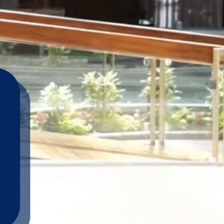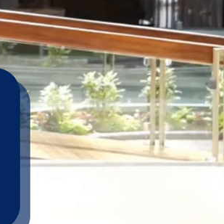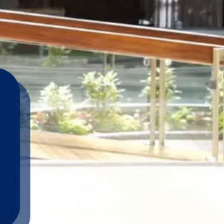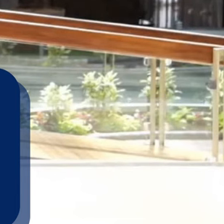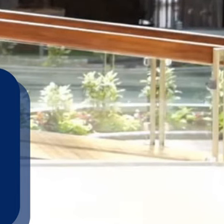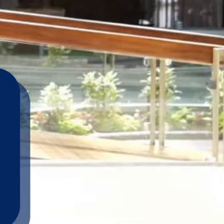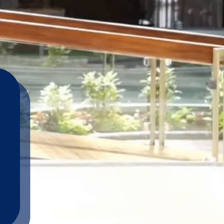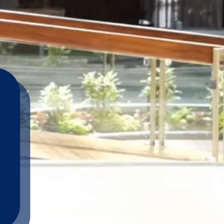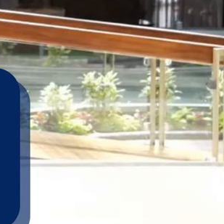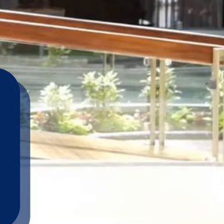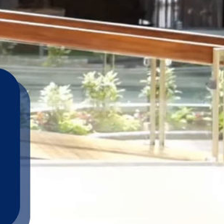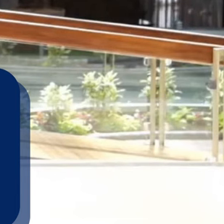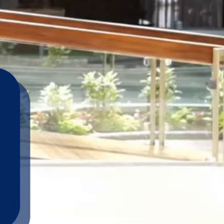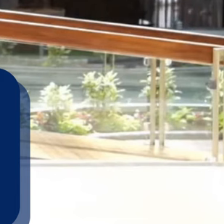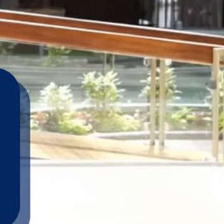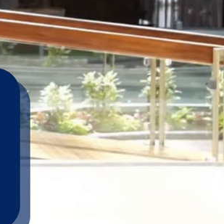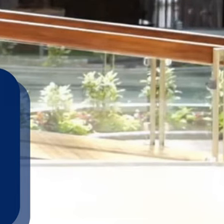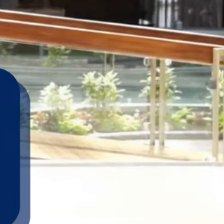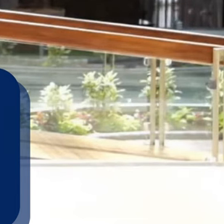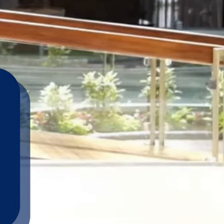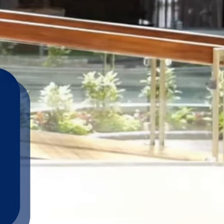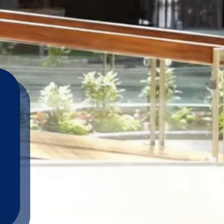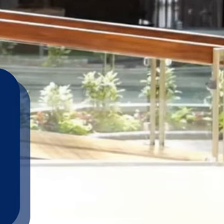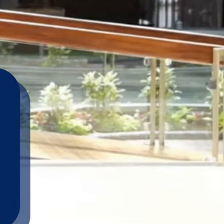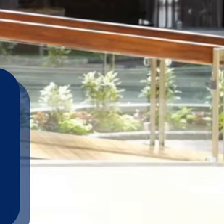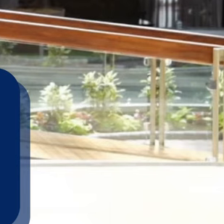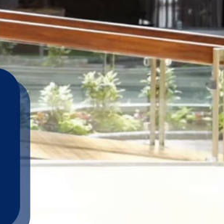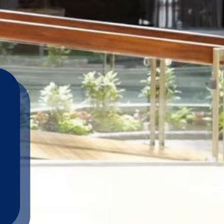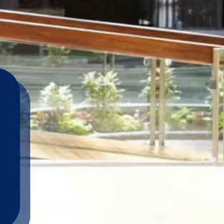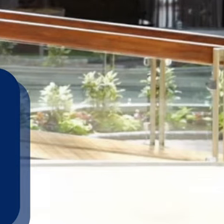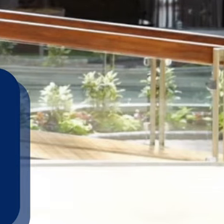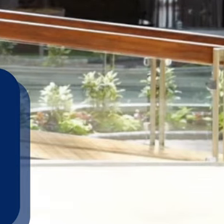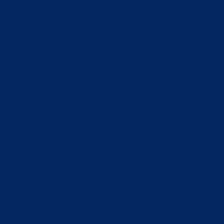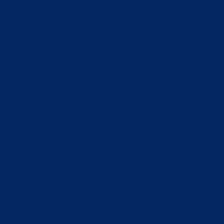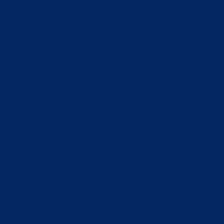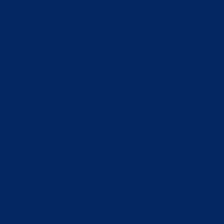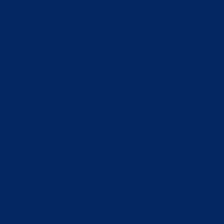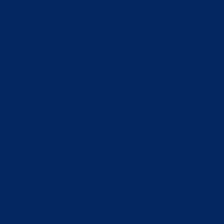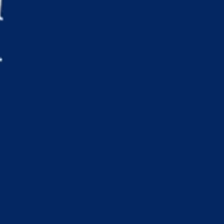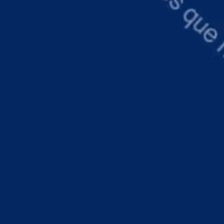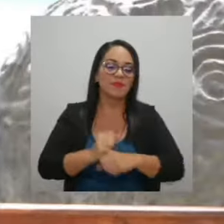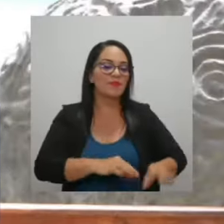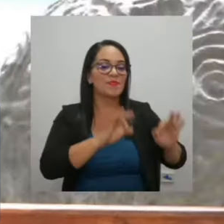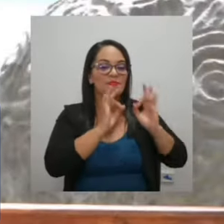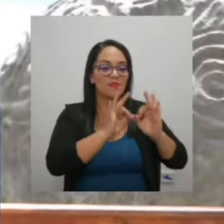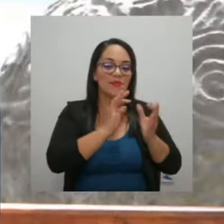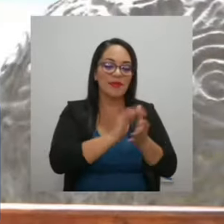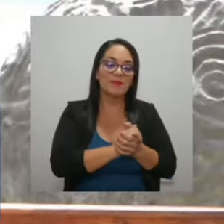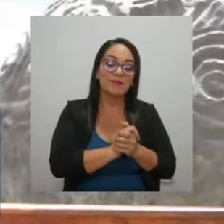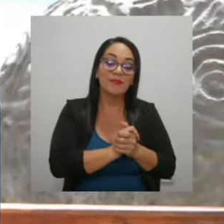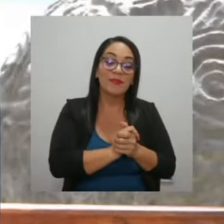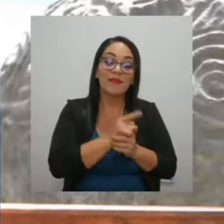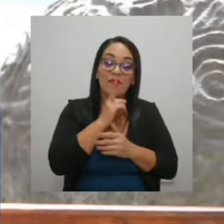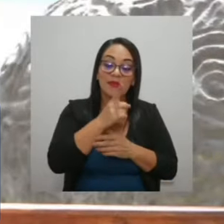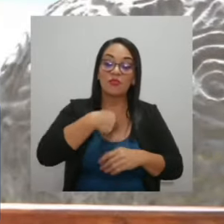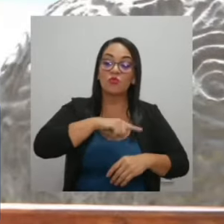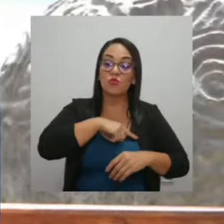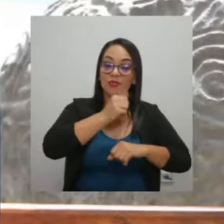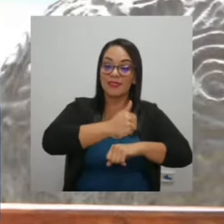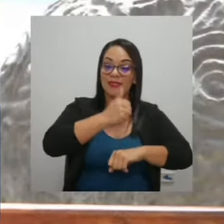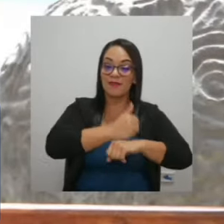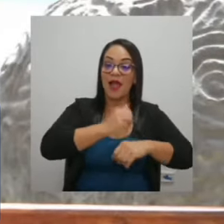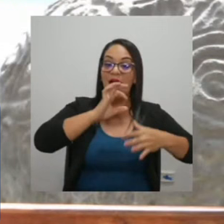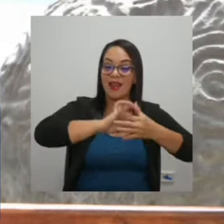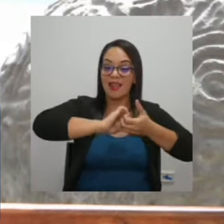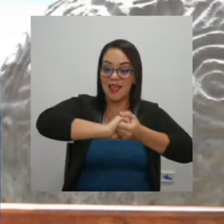aceleración. Todas esas obras han salido como parte del análisis de esta comisión. Nosotros establecimos una alianza,